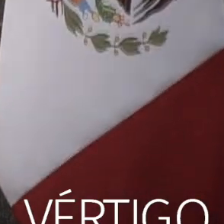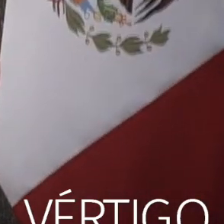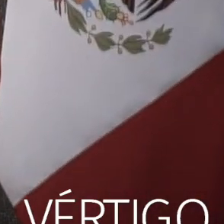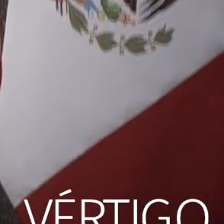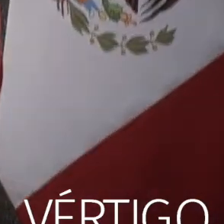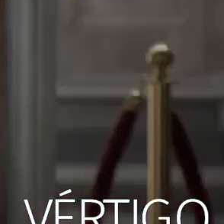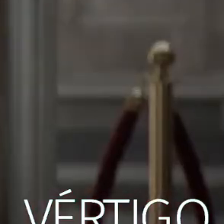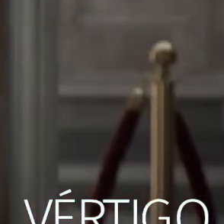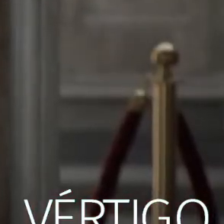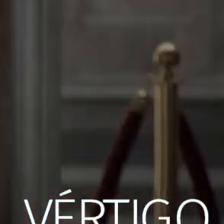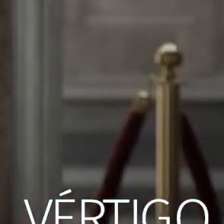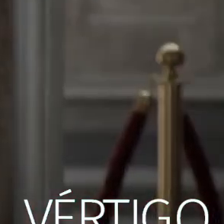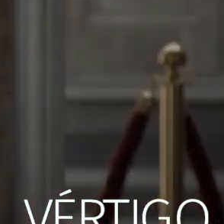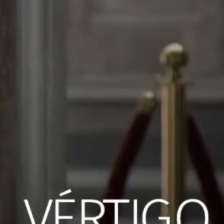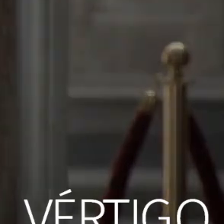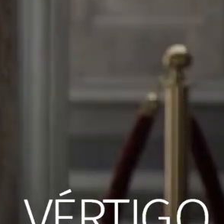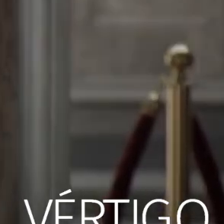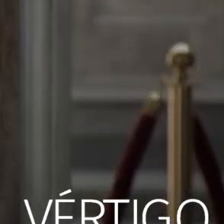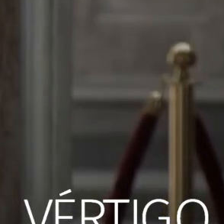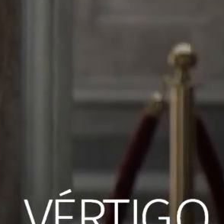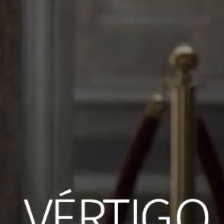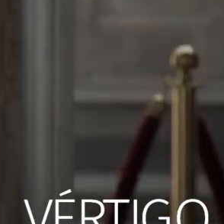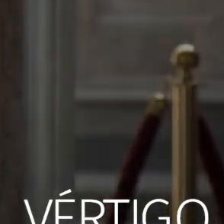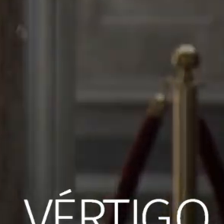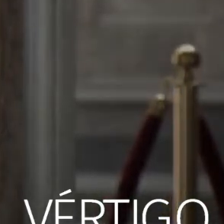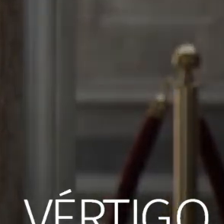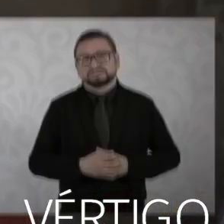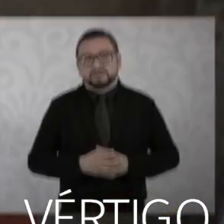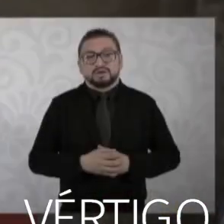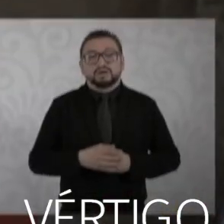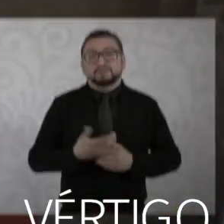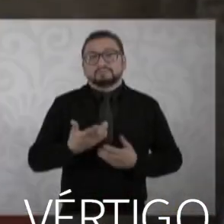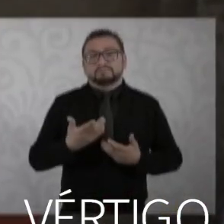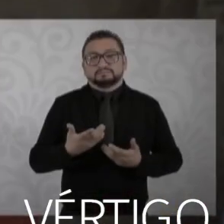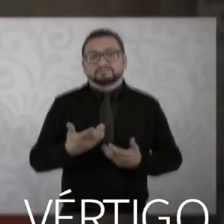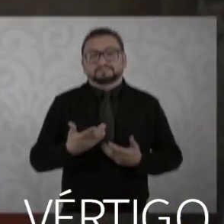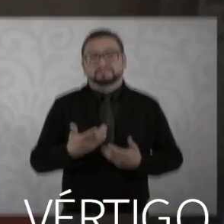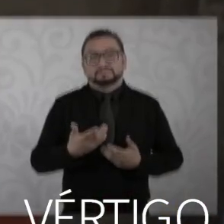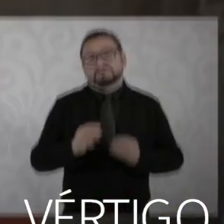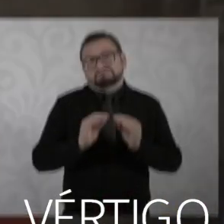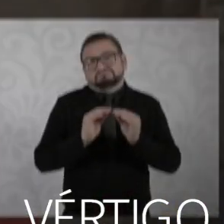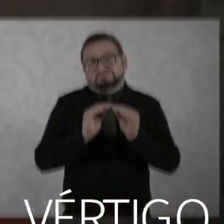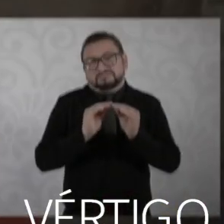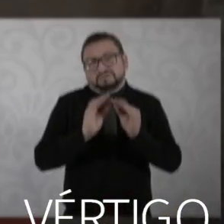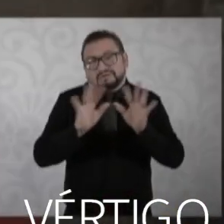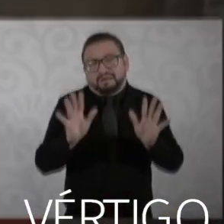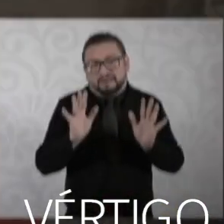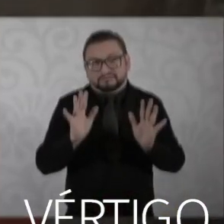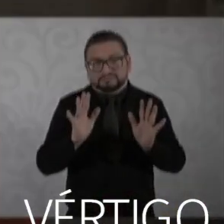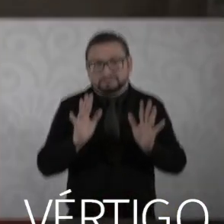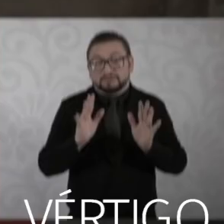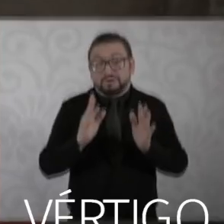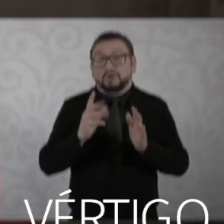la ubicación de una inversión exige tomar en cuenta la infraestructura existente, la disponibilidad de mano de obra calificada, la